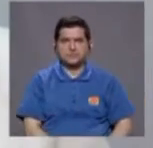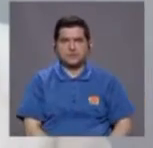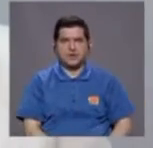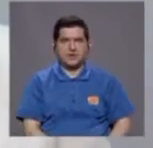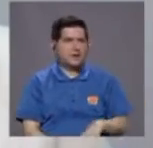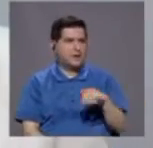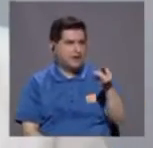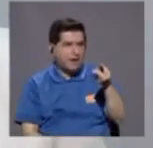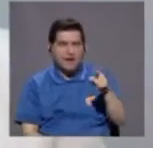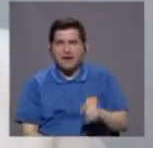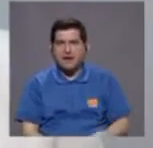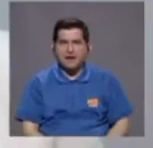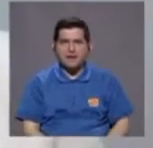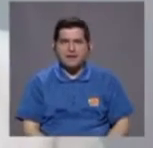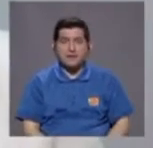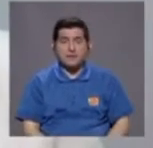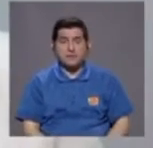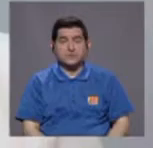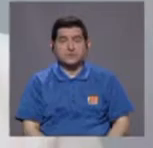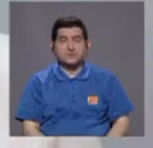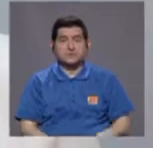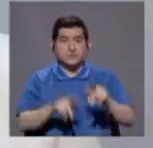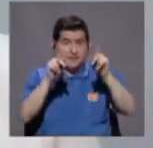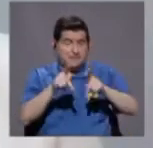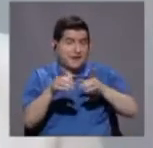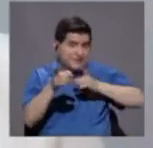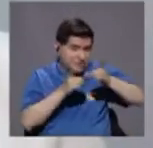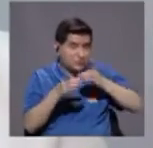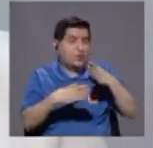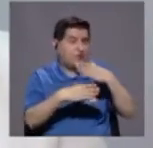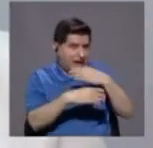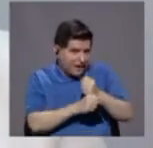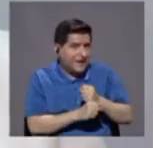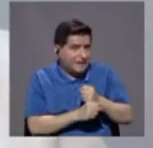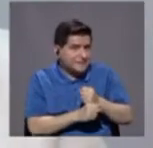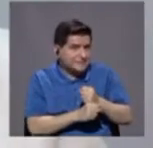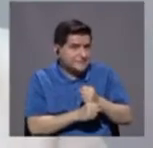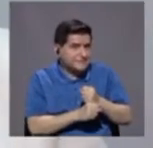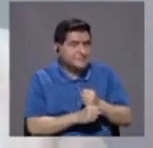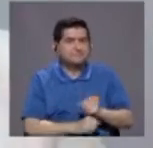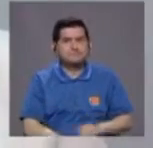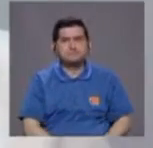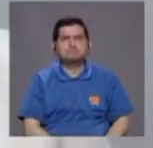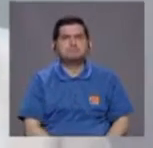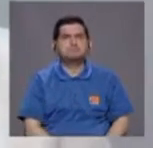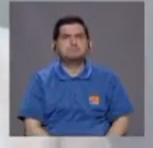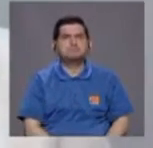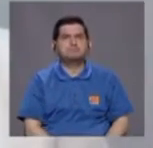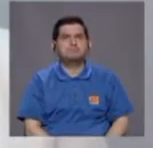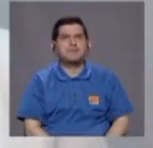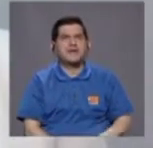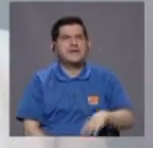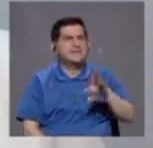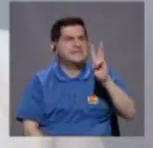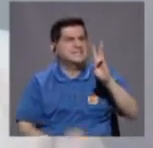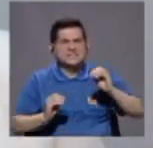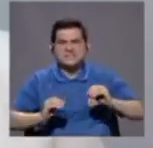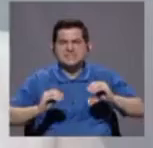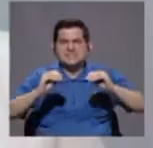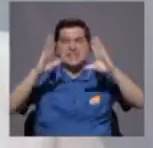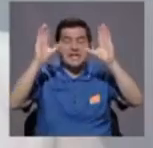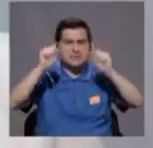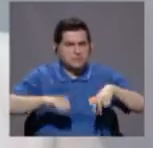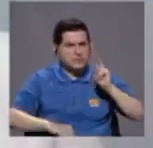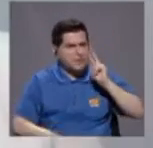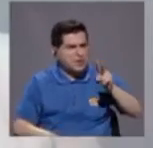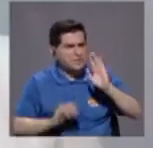horas que según quien hace la descripción, a las 6 de la mañana se podía